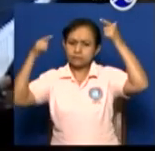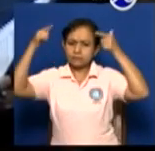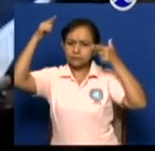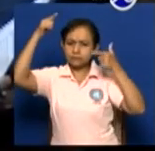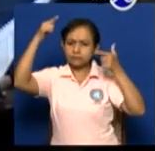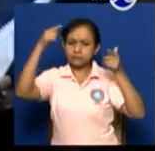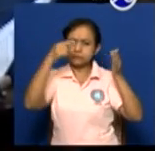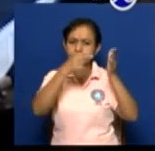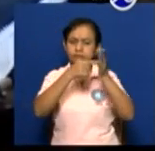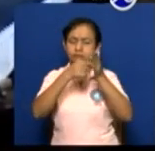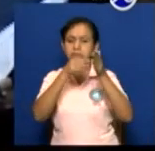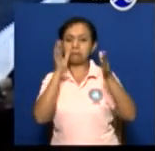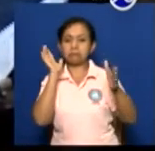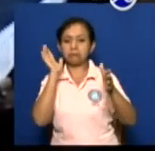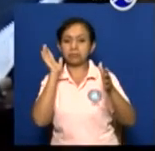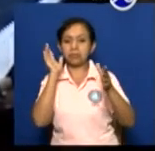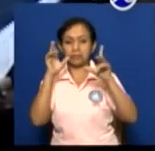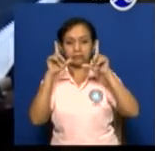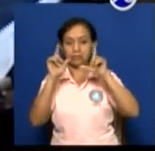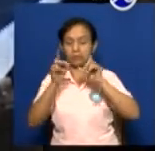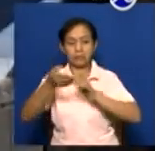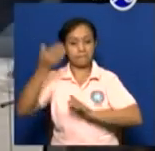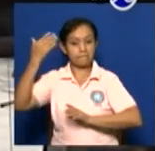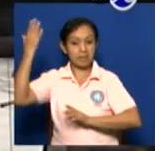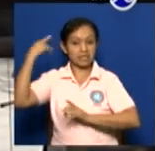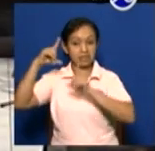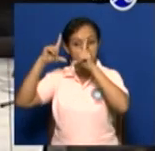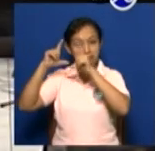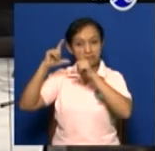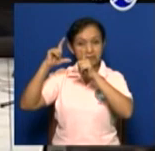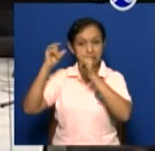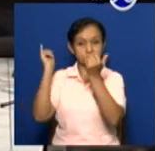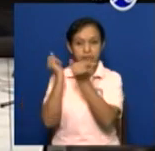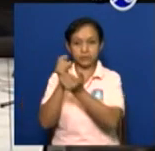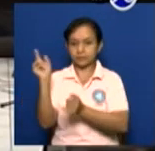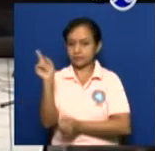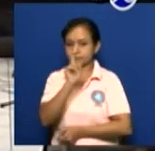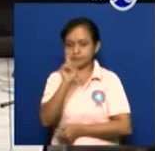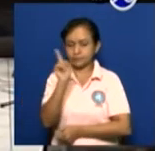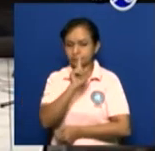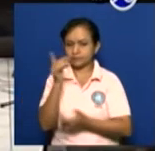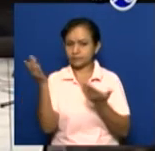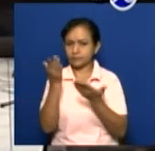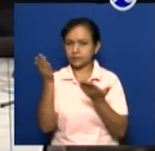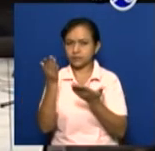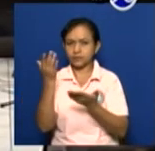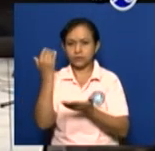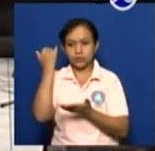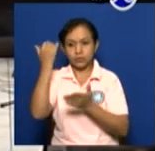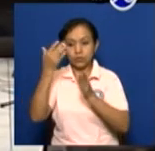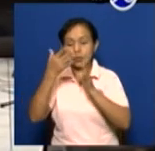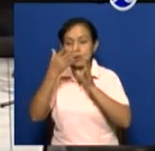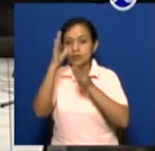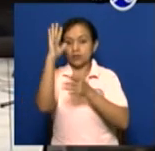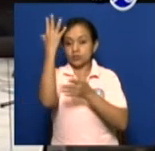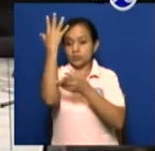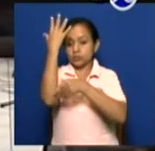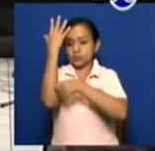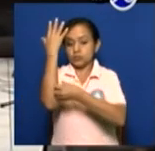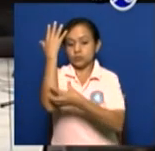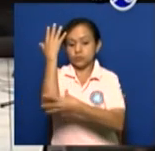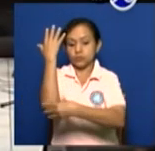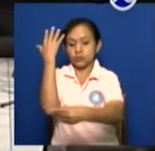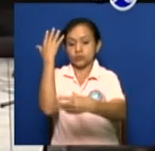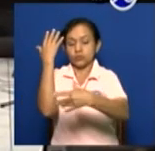imagen congelada en el pasado, sino como una savia vital para nuestro